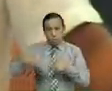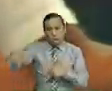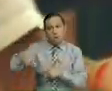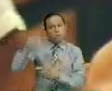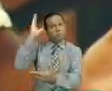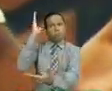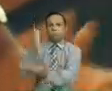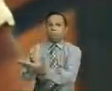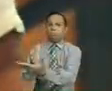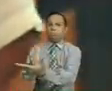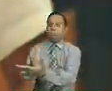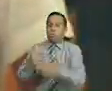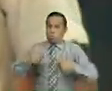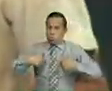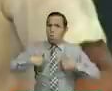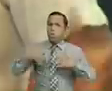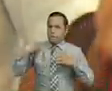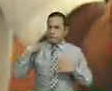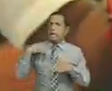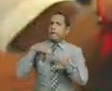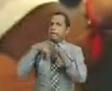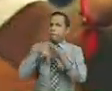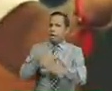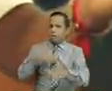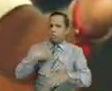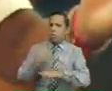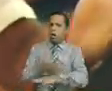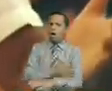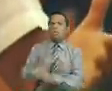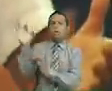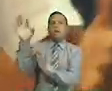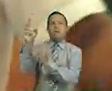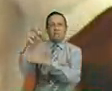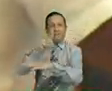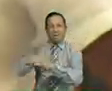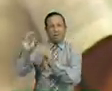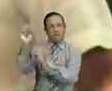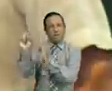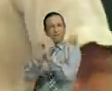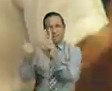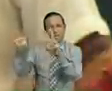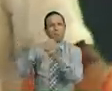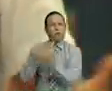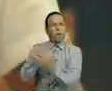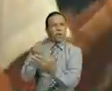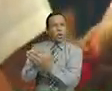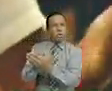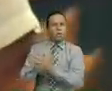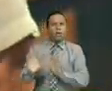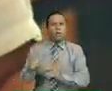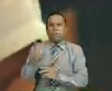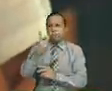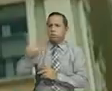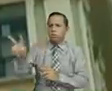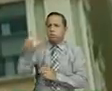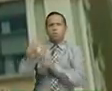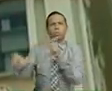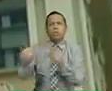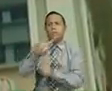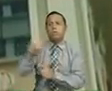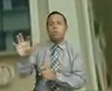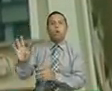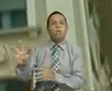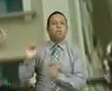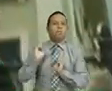tengo un respaldo que es el Departamento de Compras. Esa es mi última frontera. Departamento de Compras, estamos hablando de 24 personas. Y si es